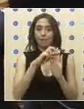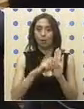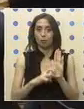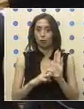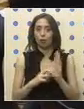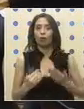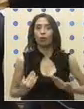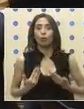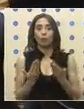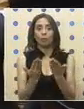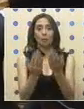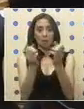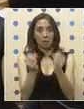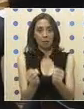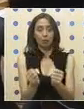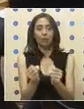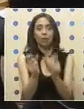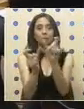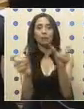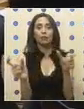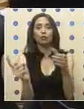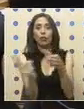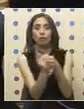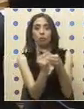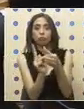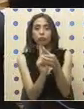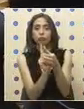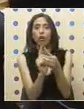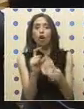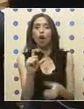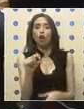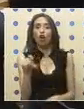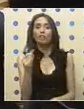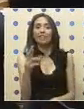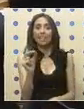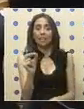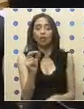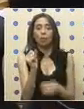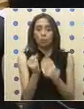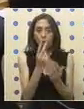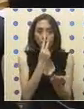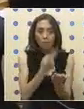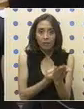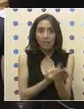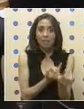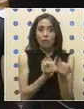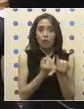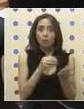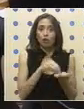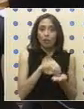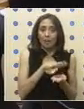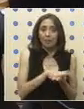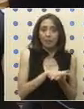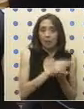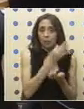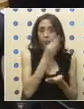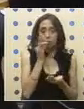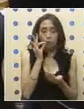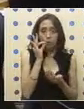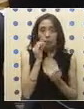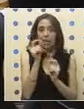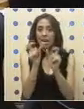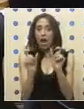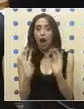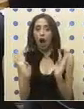la posibilidad de que los consejeros accedan a información reservada confidencial, que conocerán solo